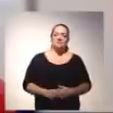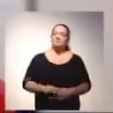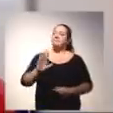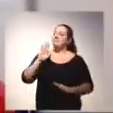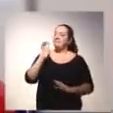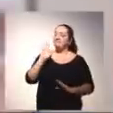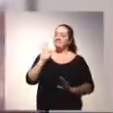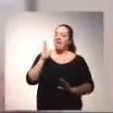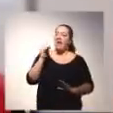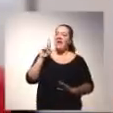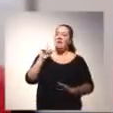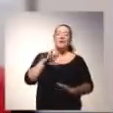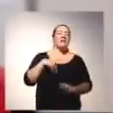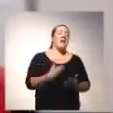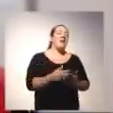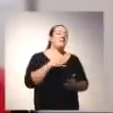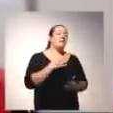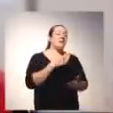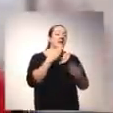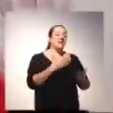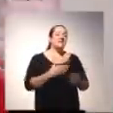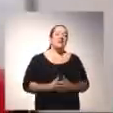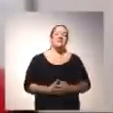Bueno, Carmen, hasta luego. Hasta mañana, gracias.